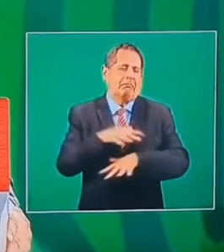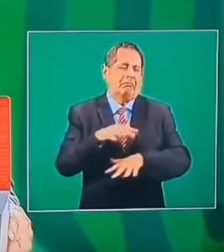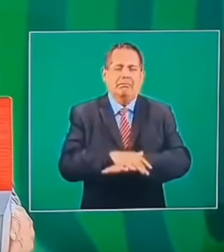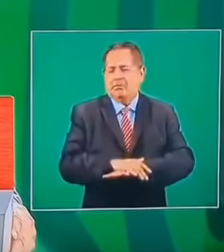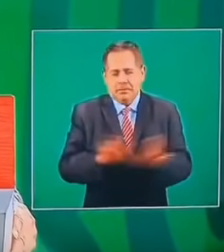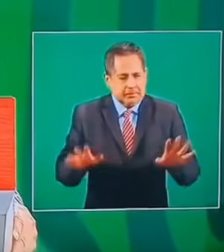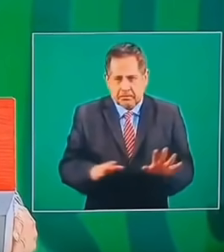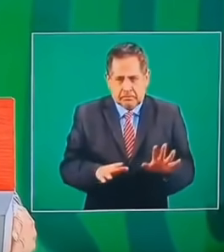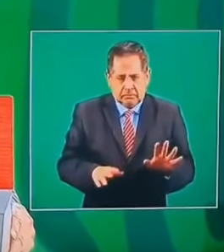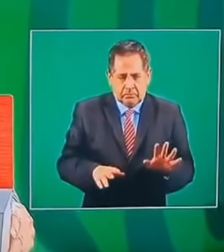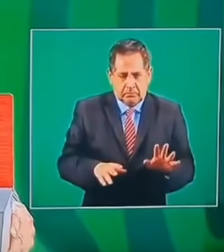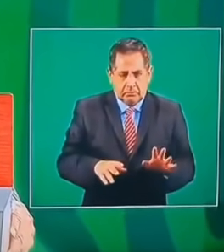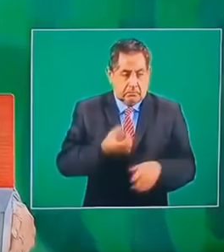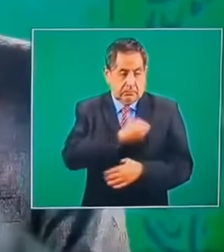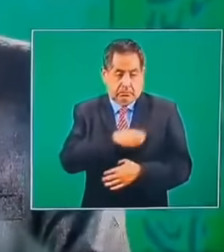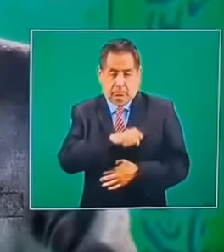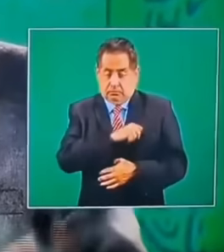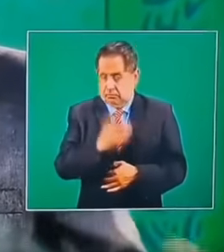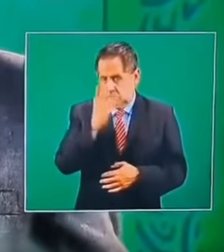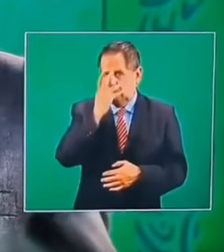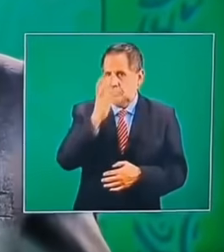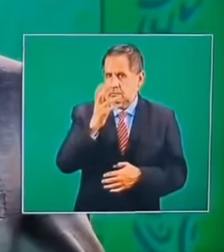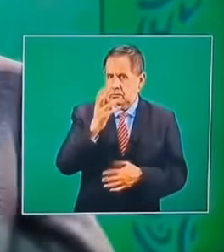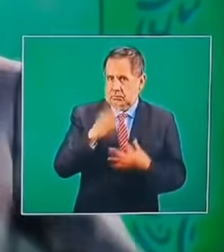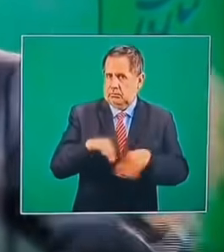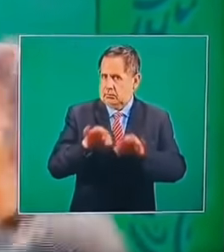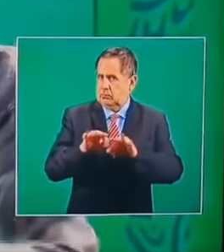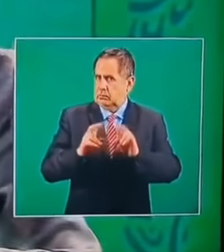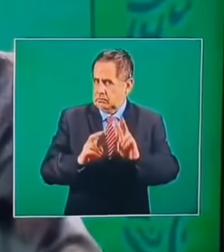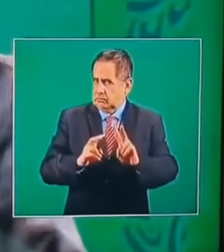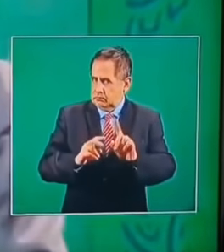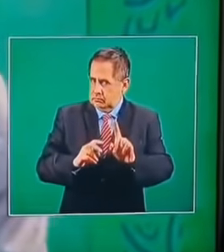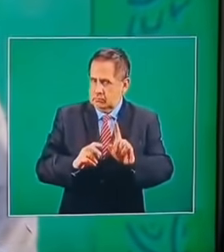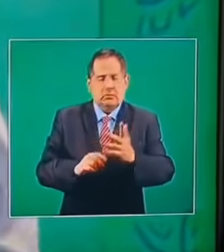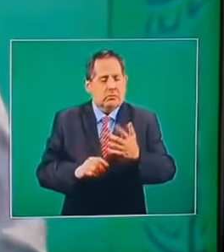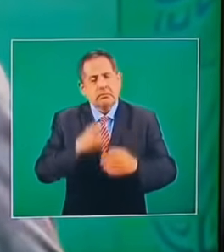Esto es un asunto muy serio. Entonces, es mejor